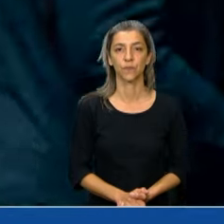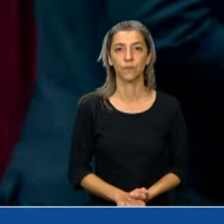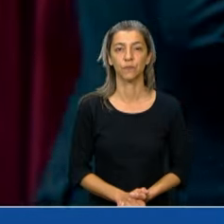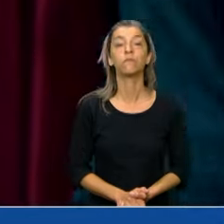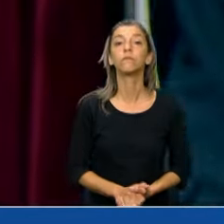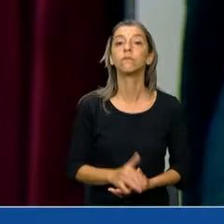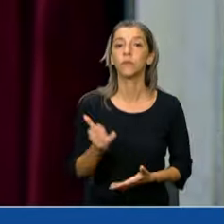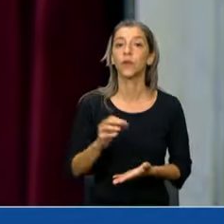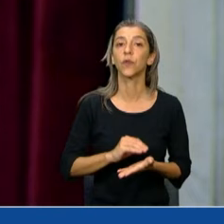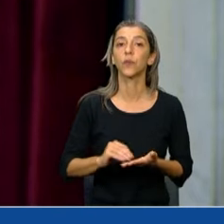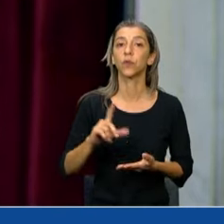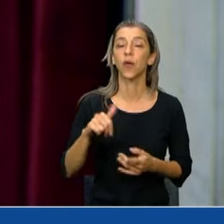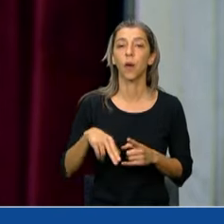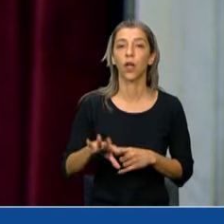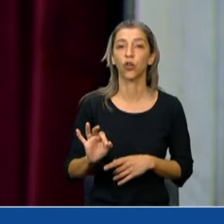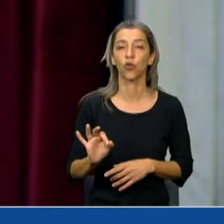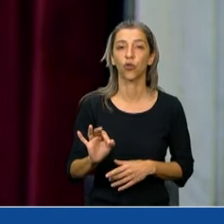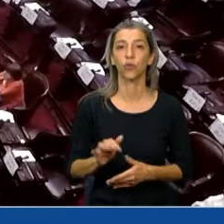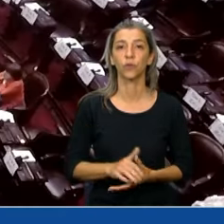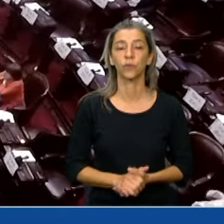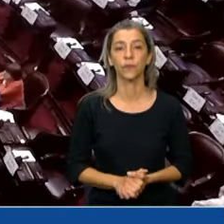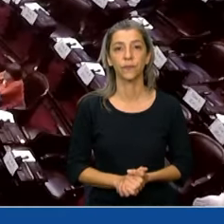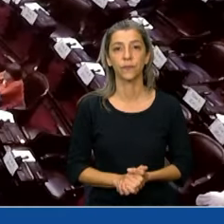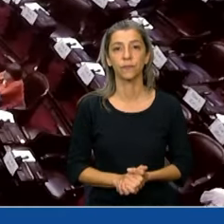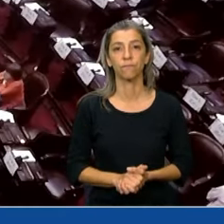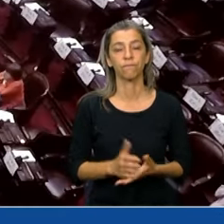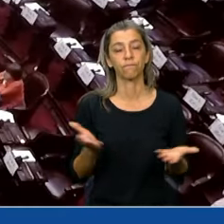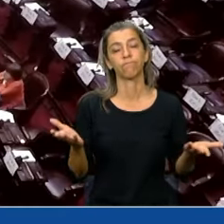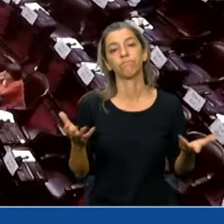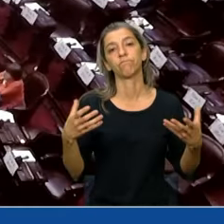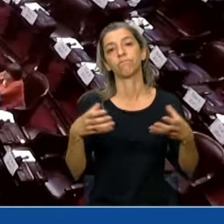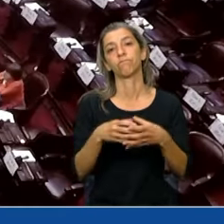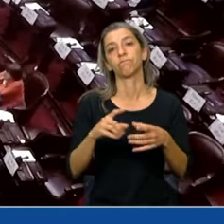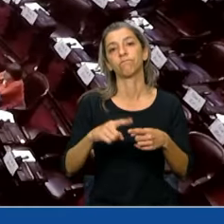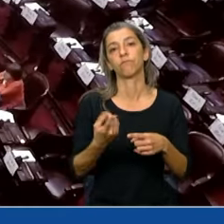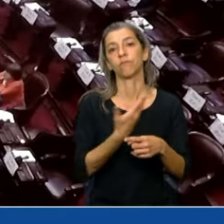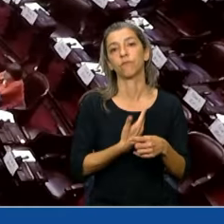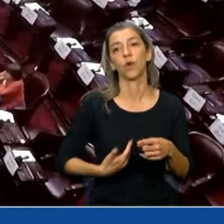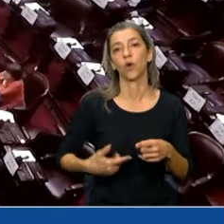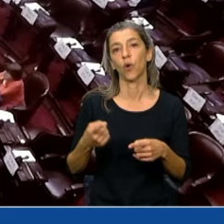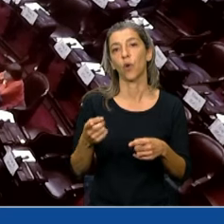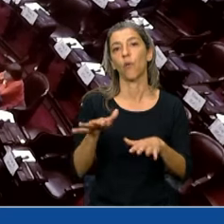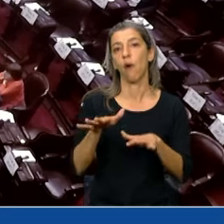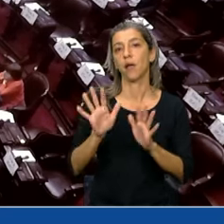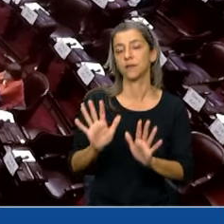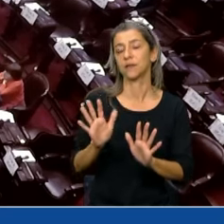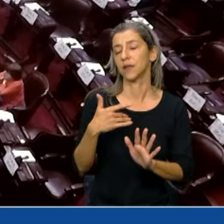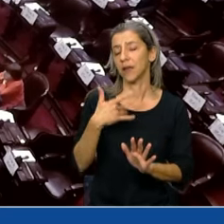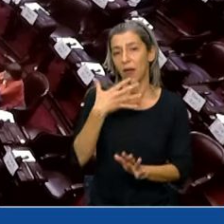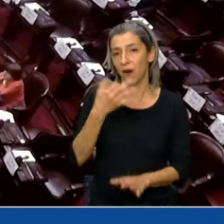sí diputada camaño lo que está haciendo el bloque del oficialismo señora presidenta es